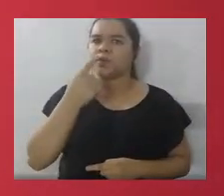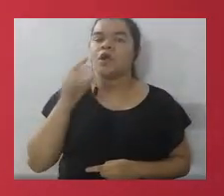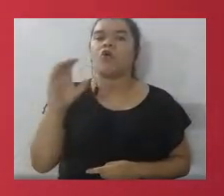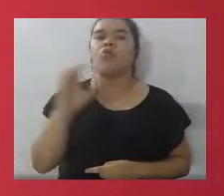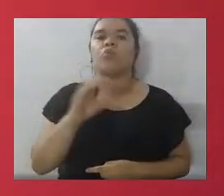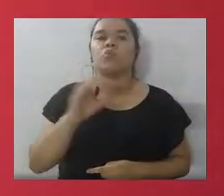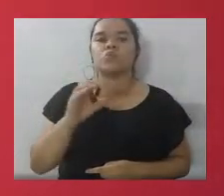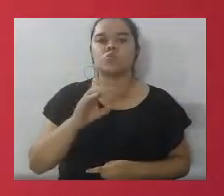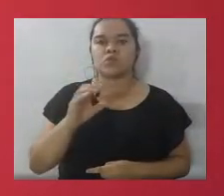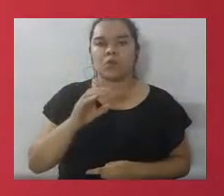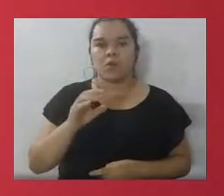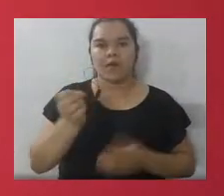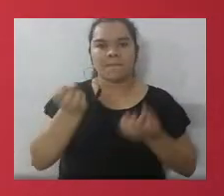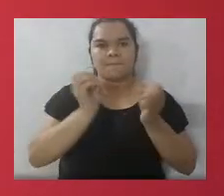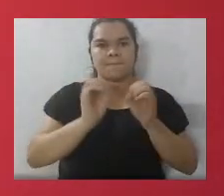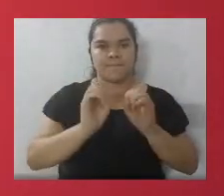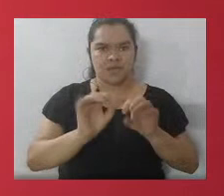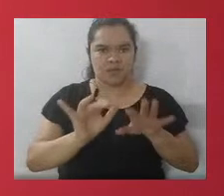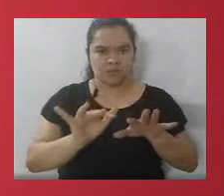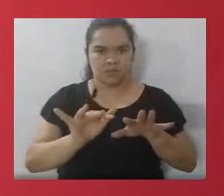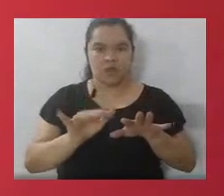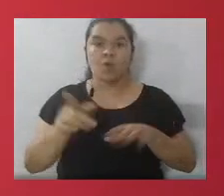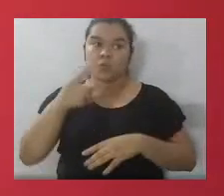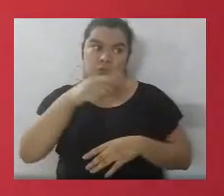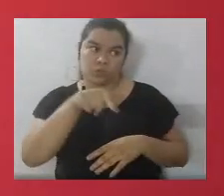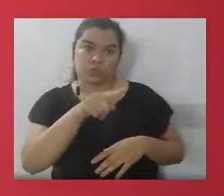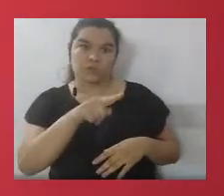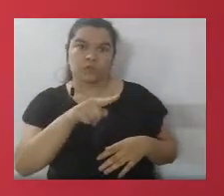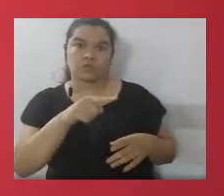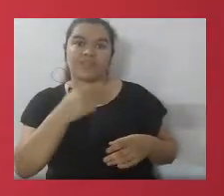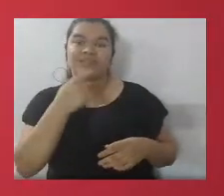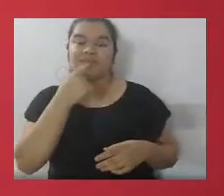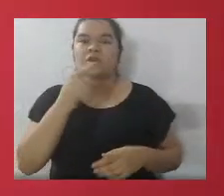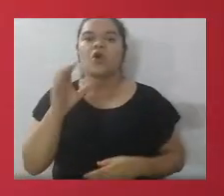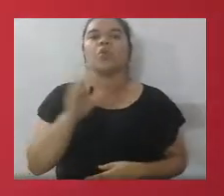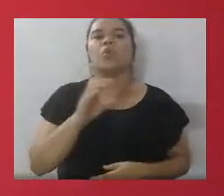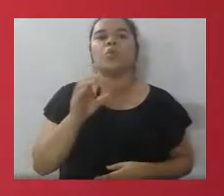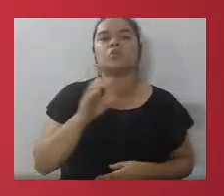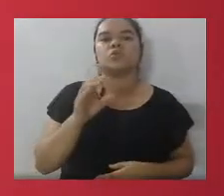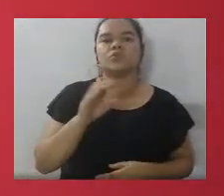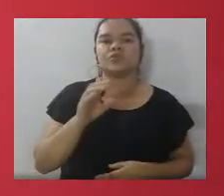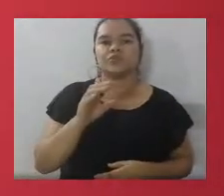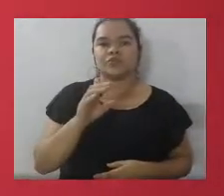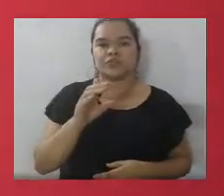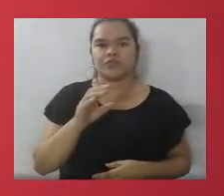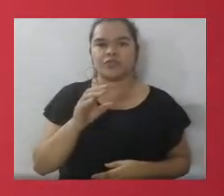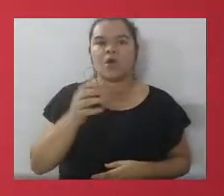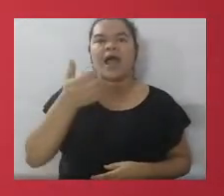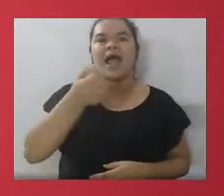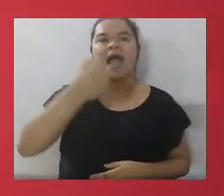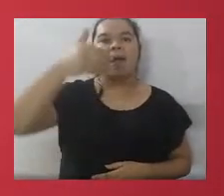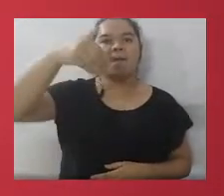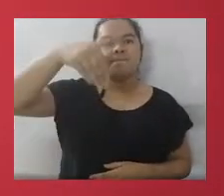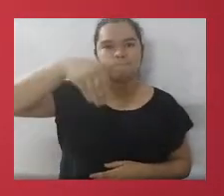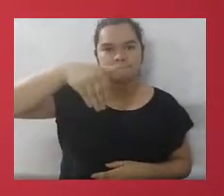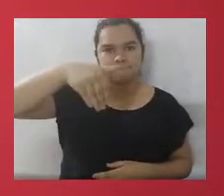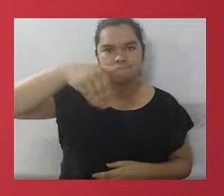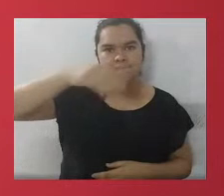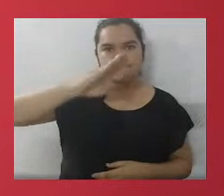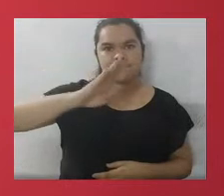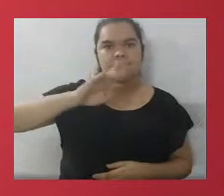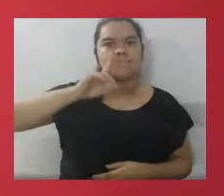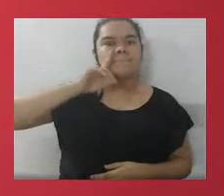de nivelación. Ustedes puntualmente dijeron que el curso será un curso de ambientación. Así es.